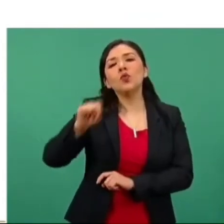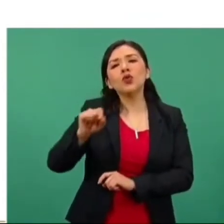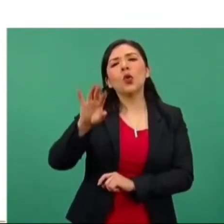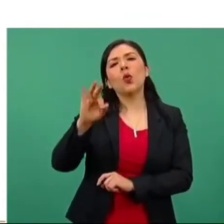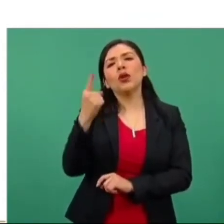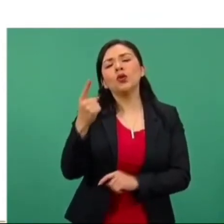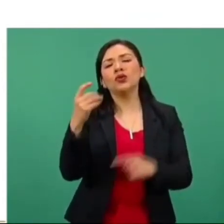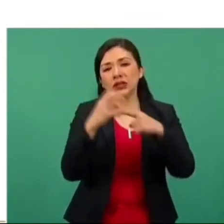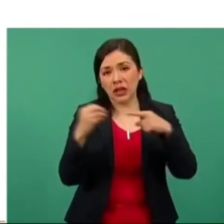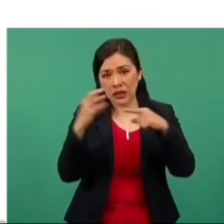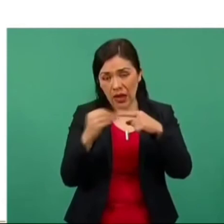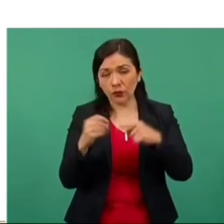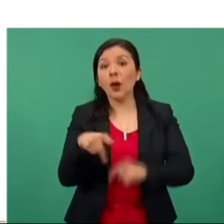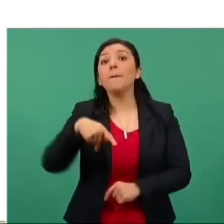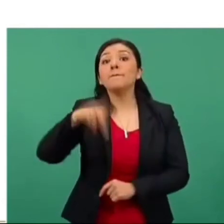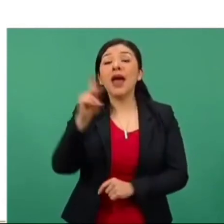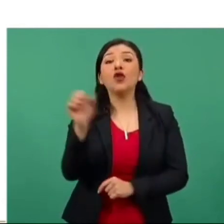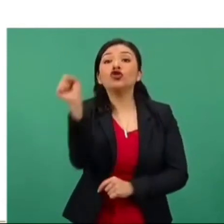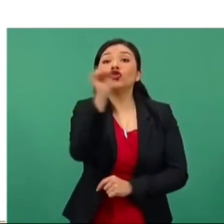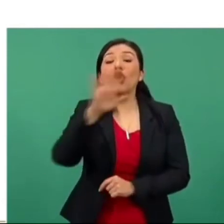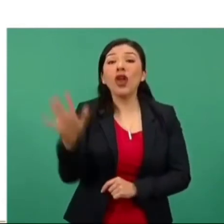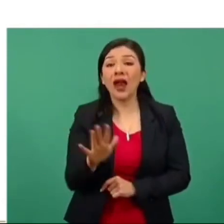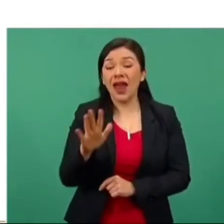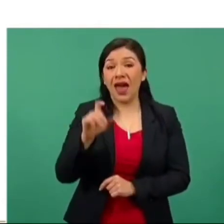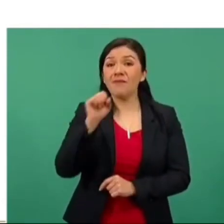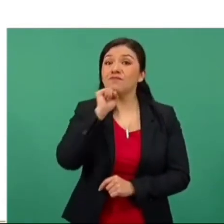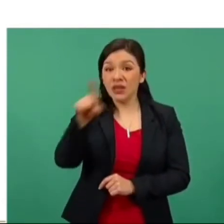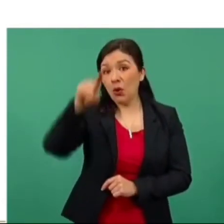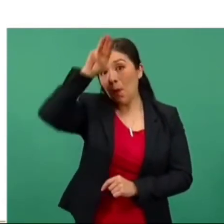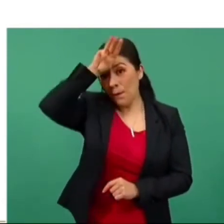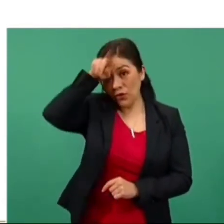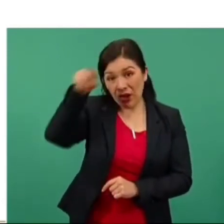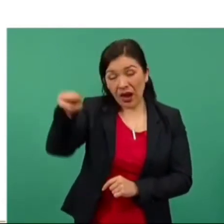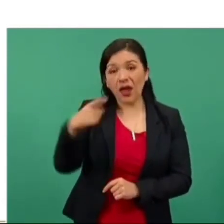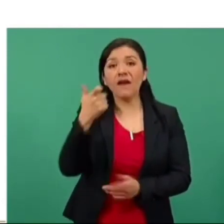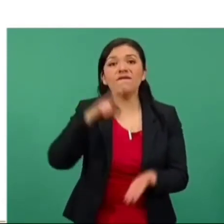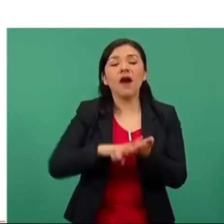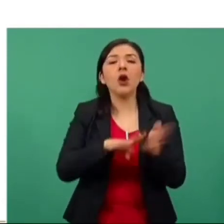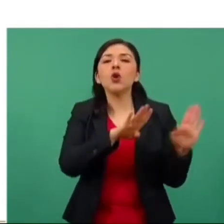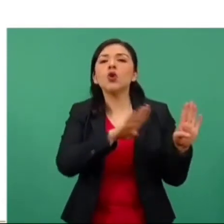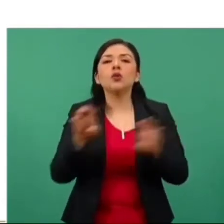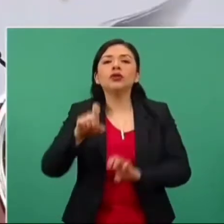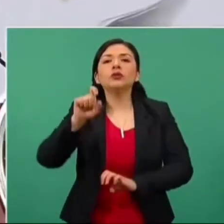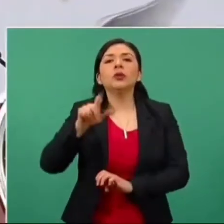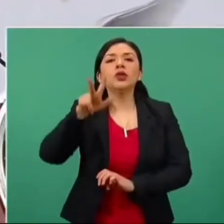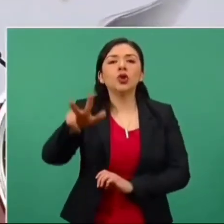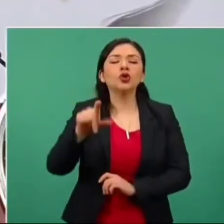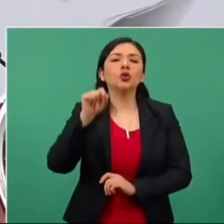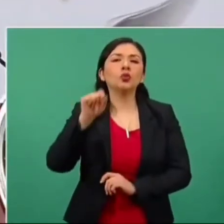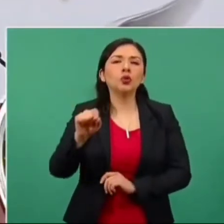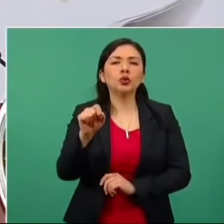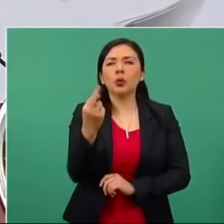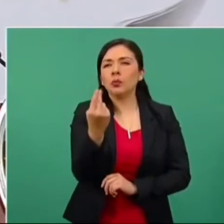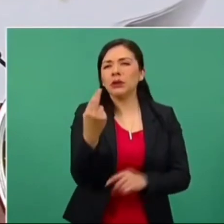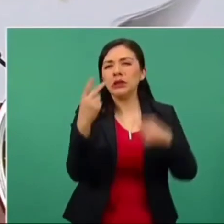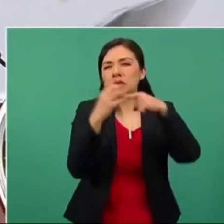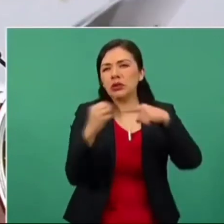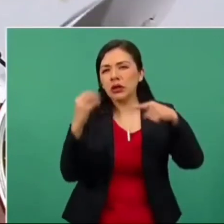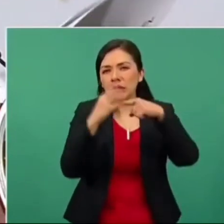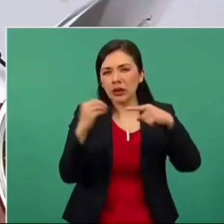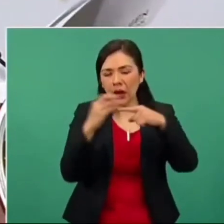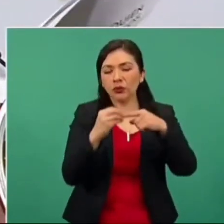cuarenta y un centavos. Pero Soriana Hiper, también en Monterrey, novecientos veintiocho pesos con veinticinco